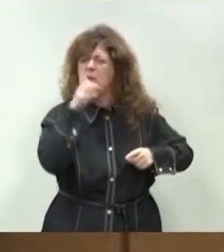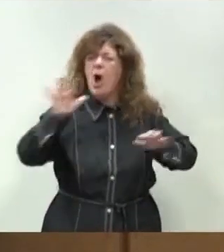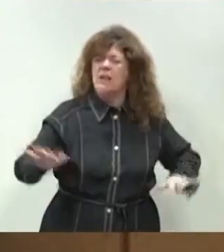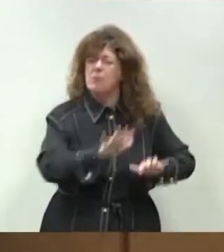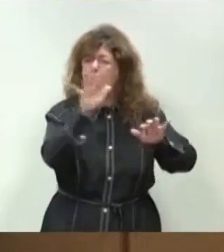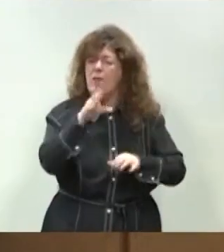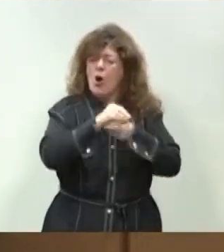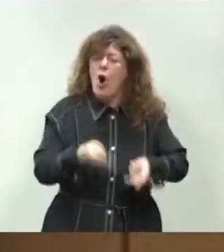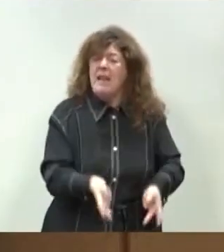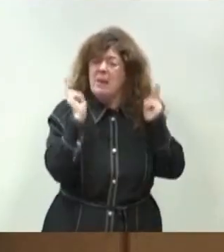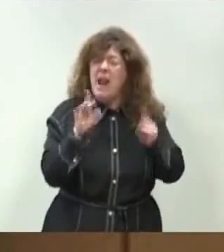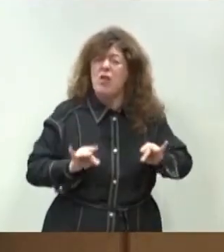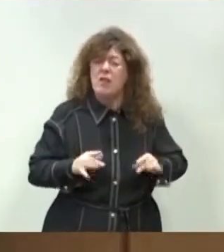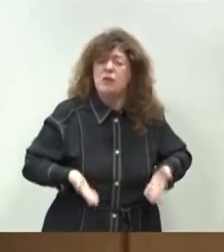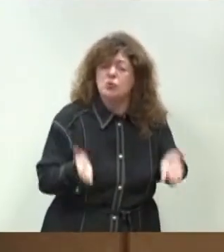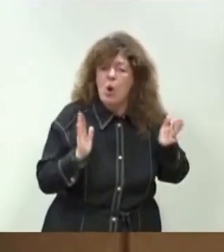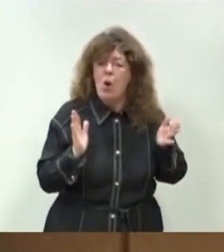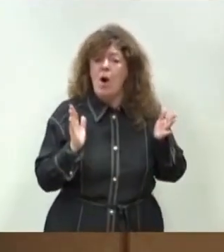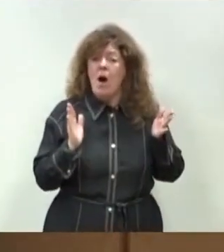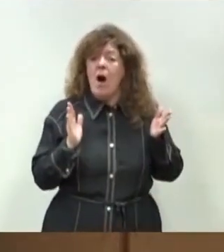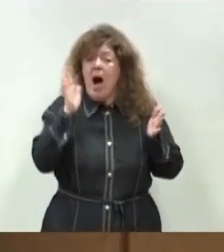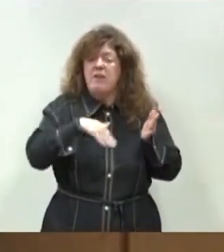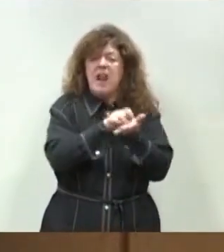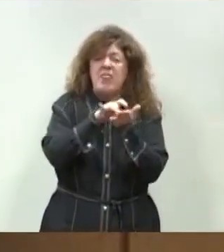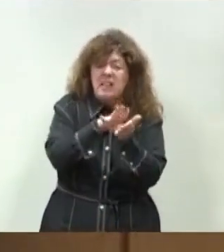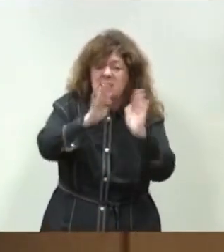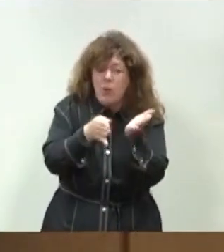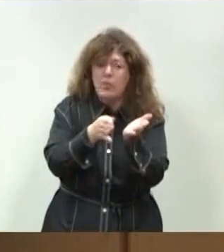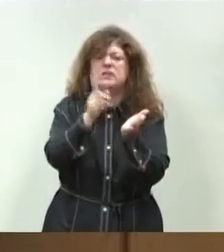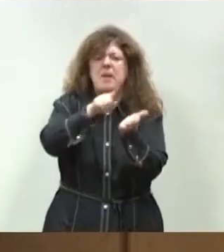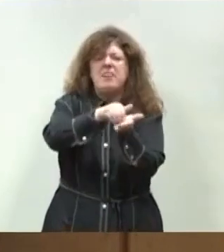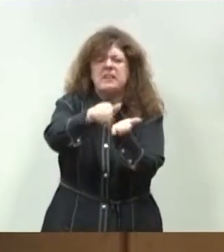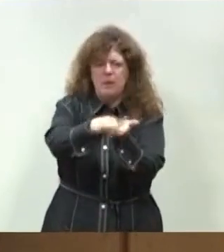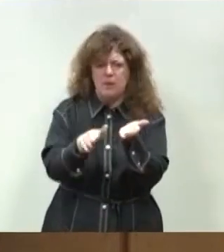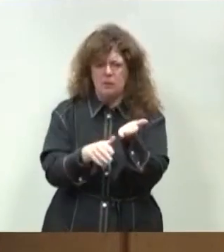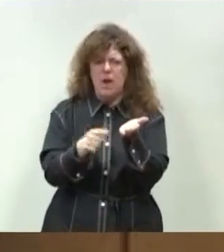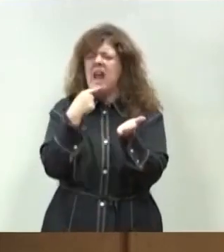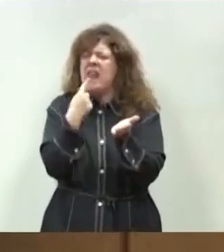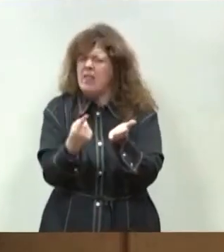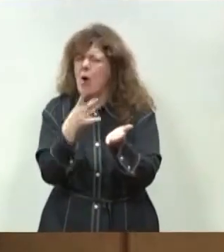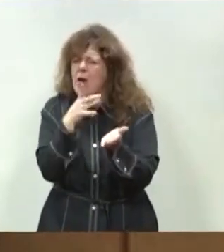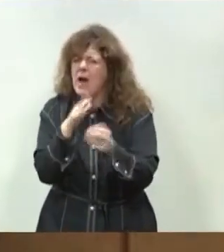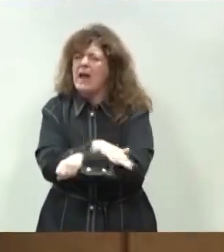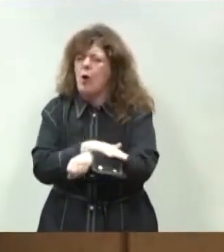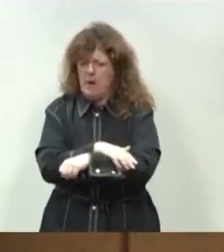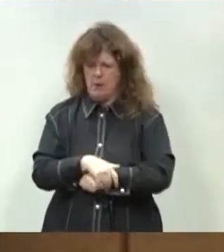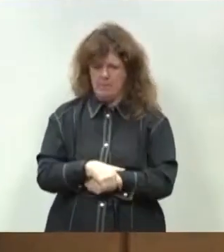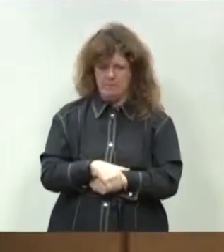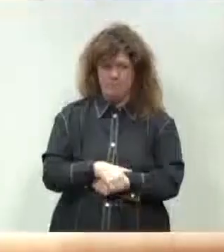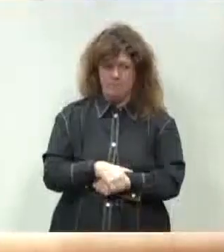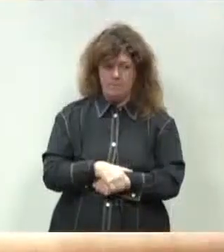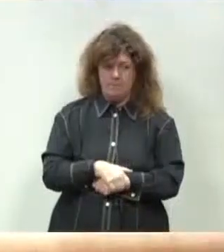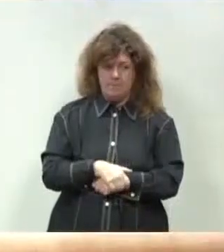y la liberalización del suelo llegamos a los desahucios y a los despidos. Le voy a decir lo que está haciendo el Gobierno.